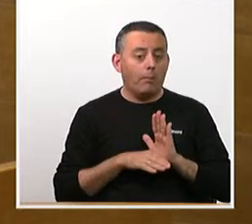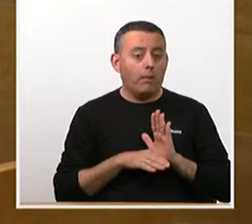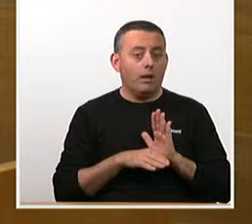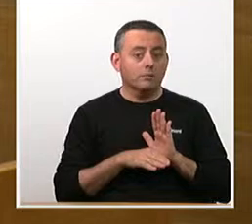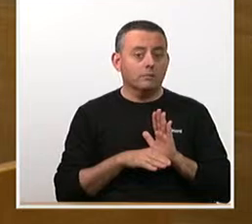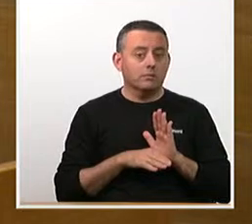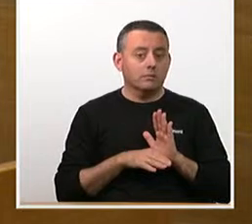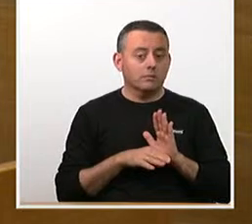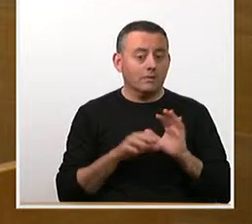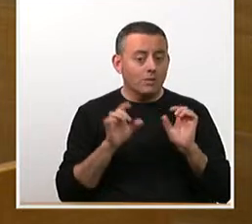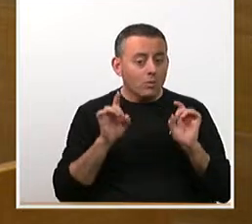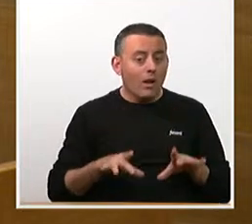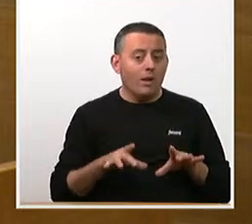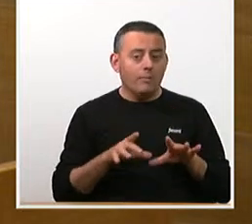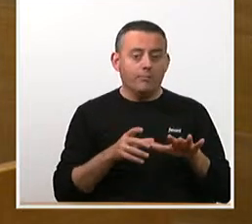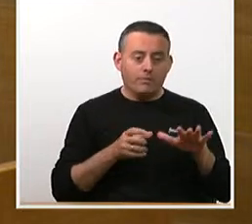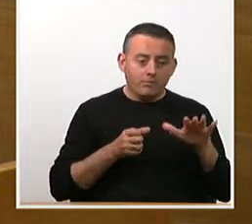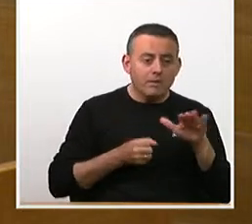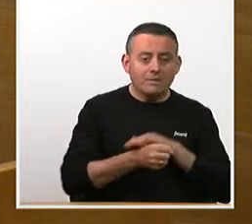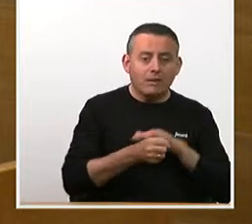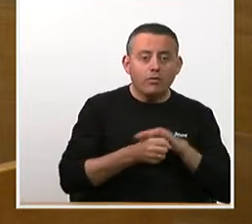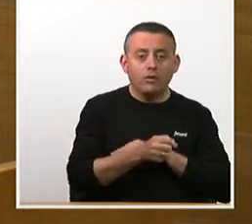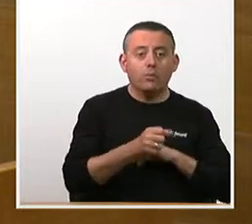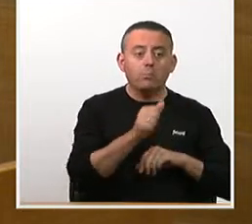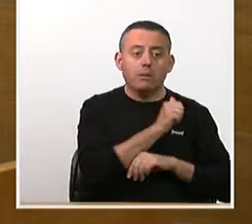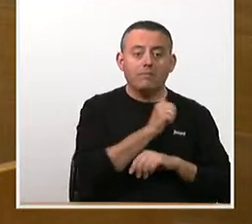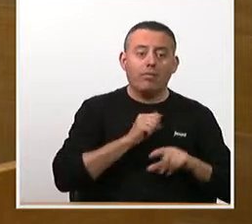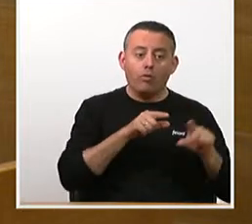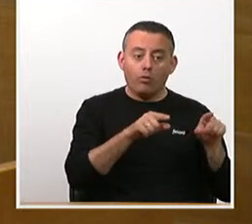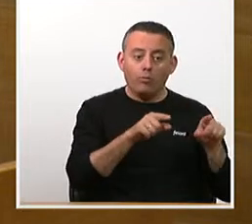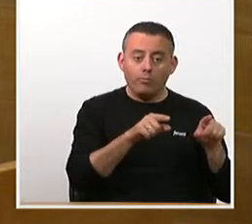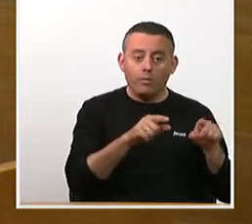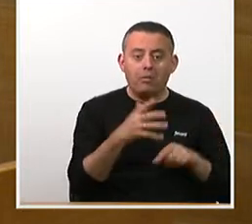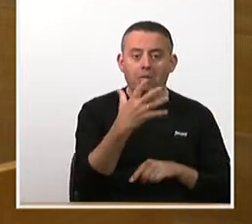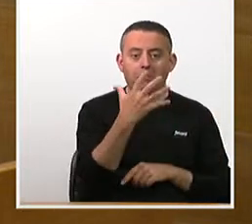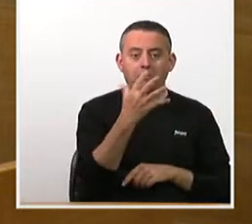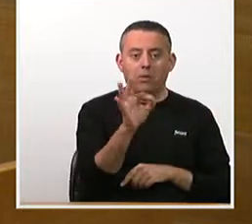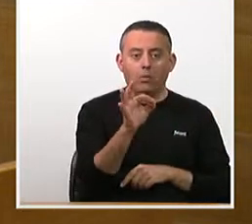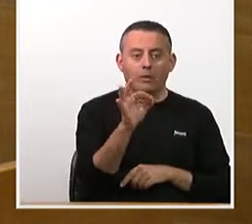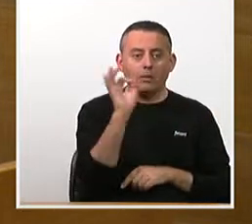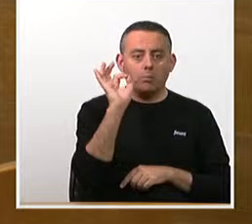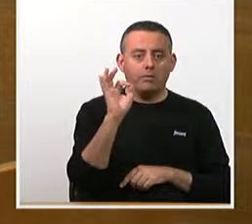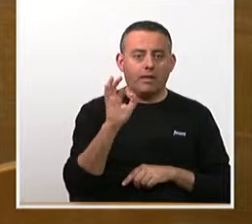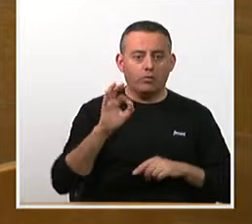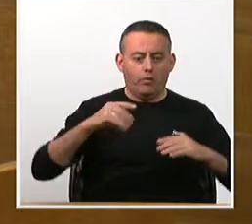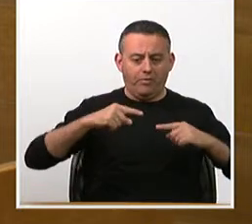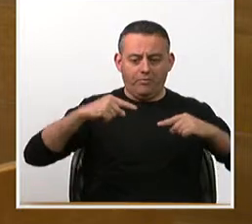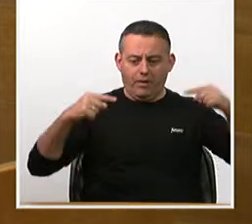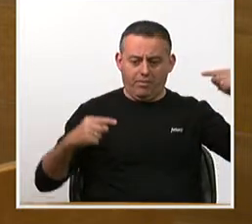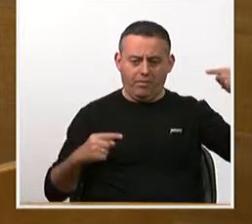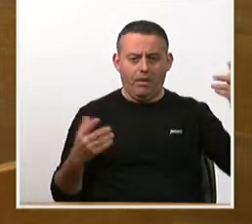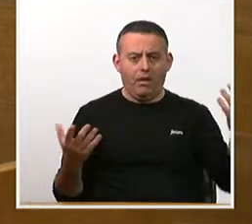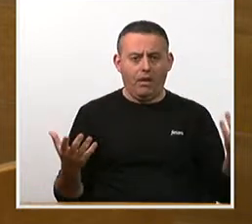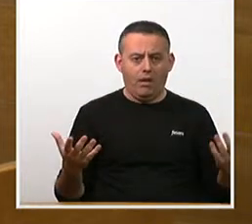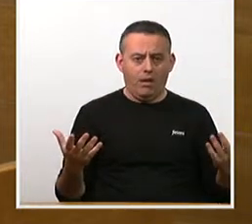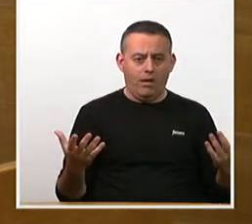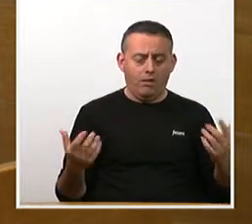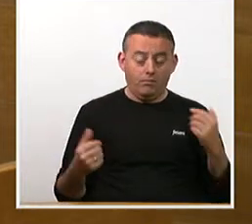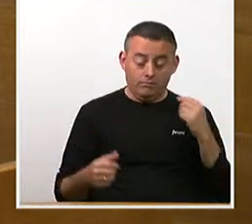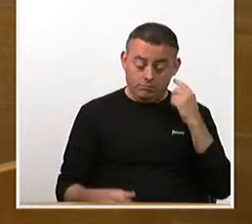sector privado hay una diferencia de casi 50 puntos entre una y otra por lo tanto señor Muñoz la